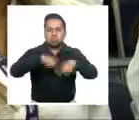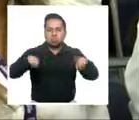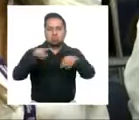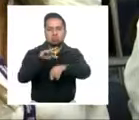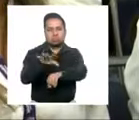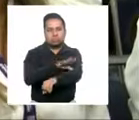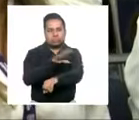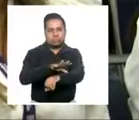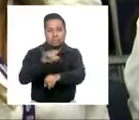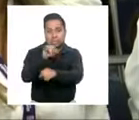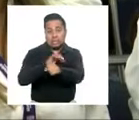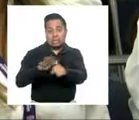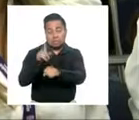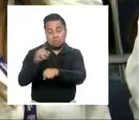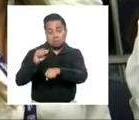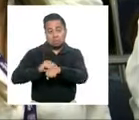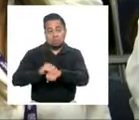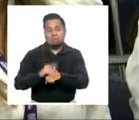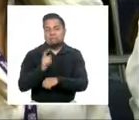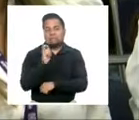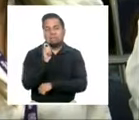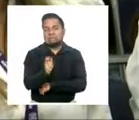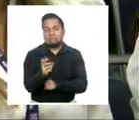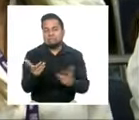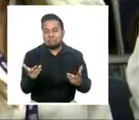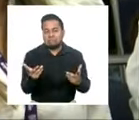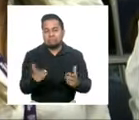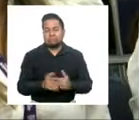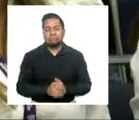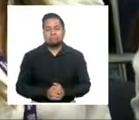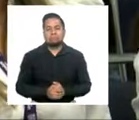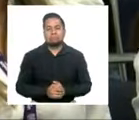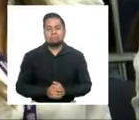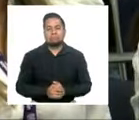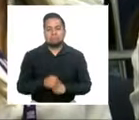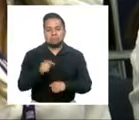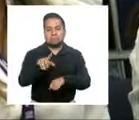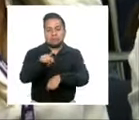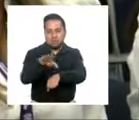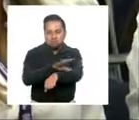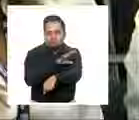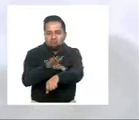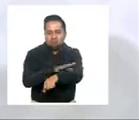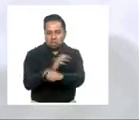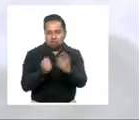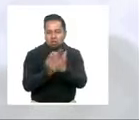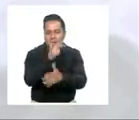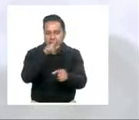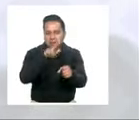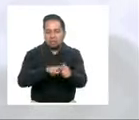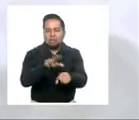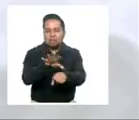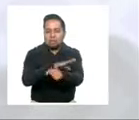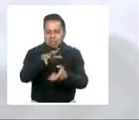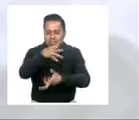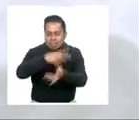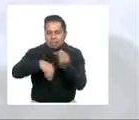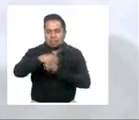el Istmo de Tehuantepec. ¿Esto qué significa? Que la energía verde, que la energía